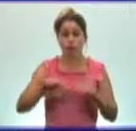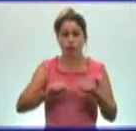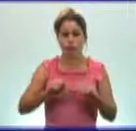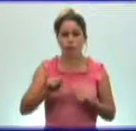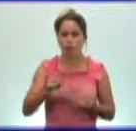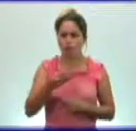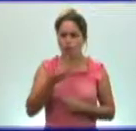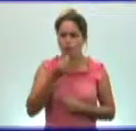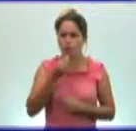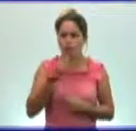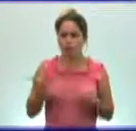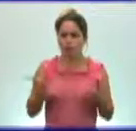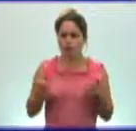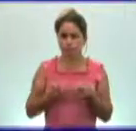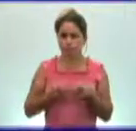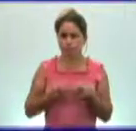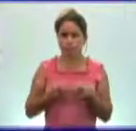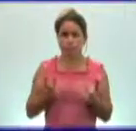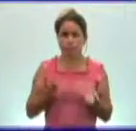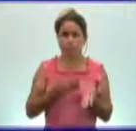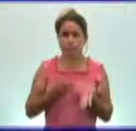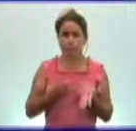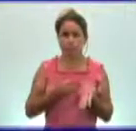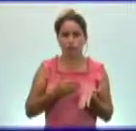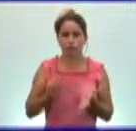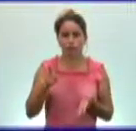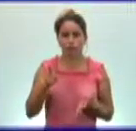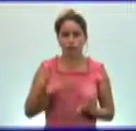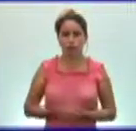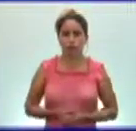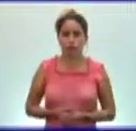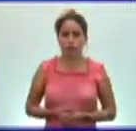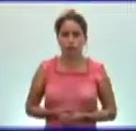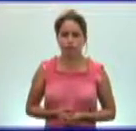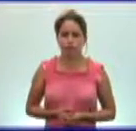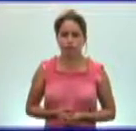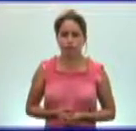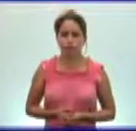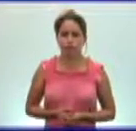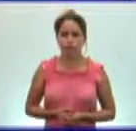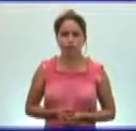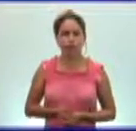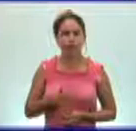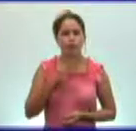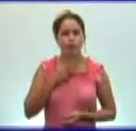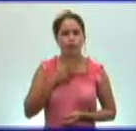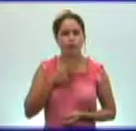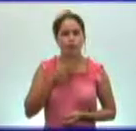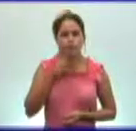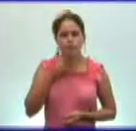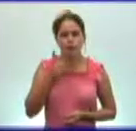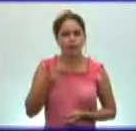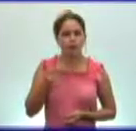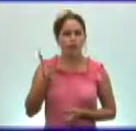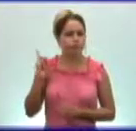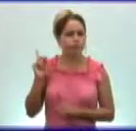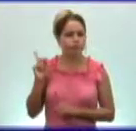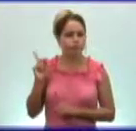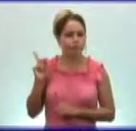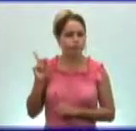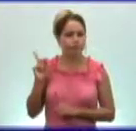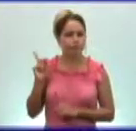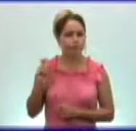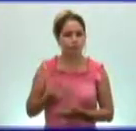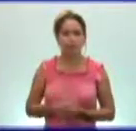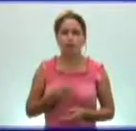resumiendo en sus cuadernos de trabajo lo antes expuesto. Vamos a un ejemplo. En el caso de